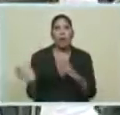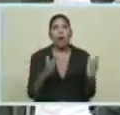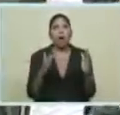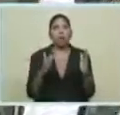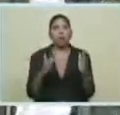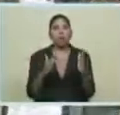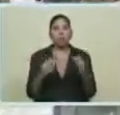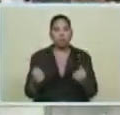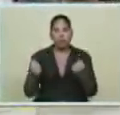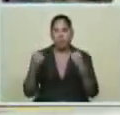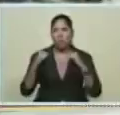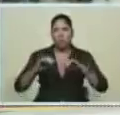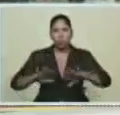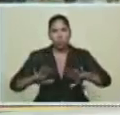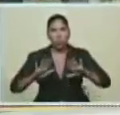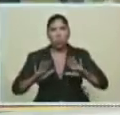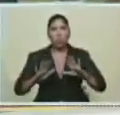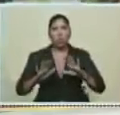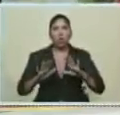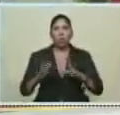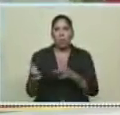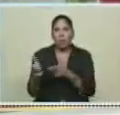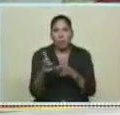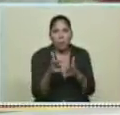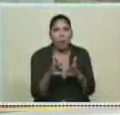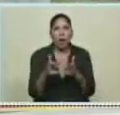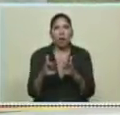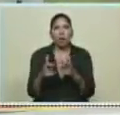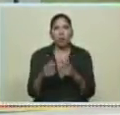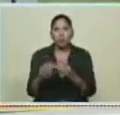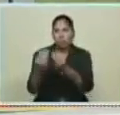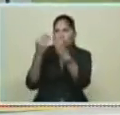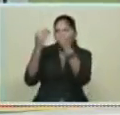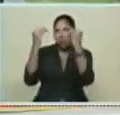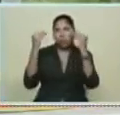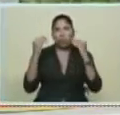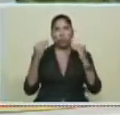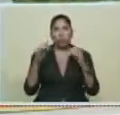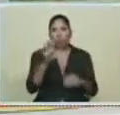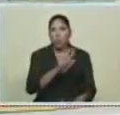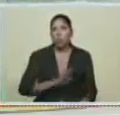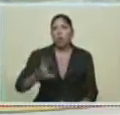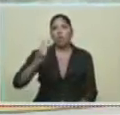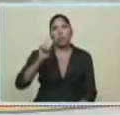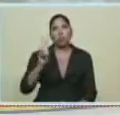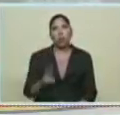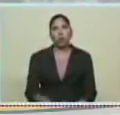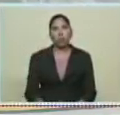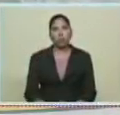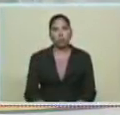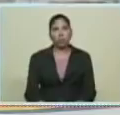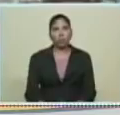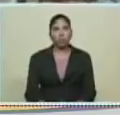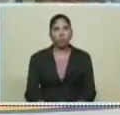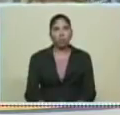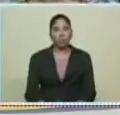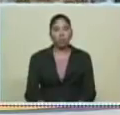entrenamiento y operaciones especiales a lo largo y ancho del país. Se desarrollaron